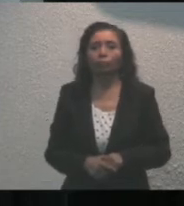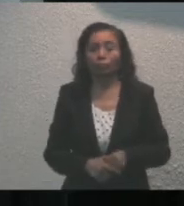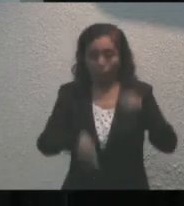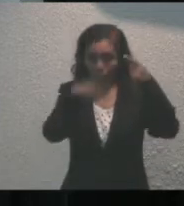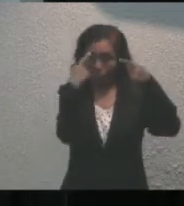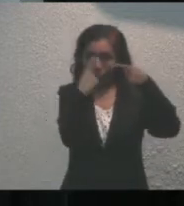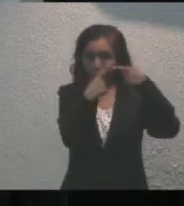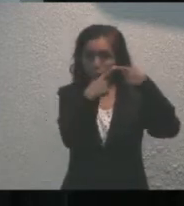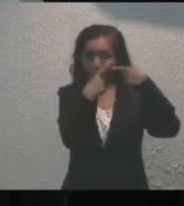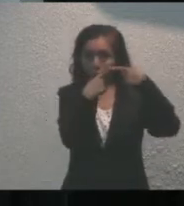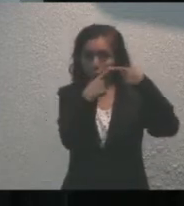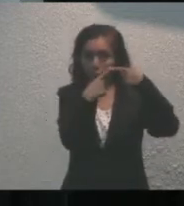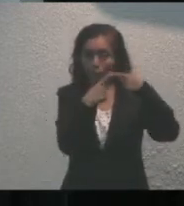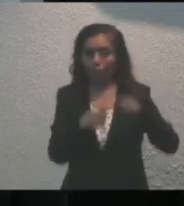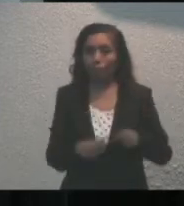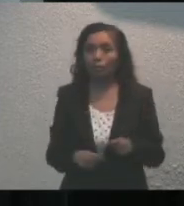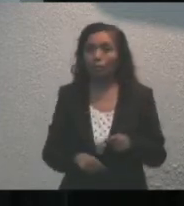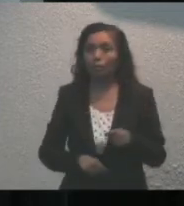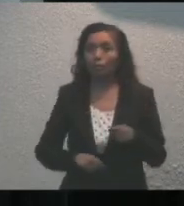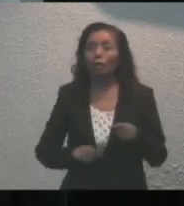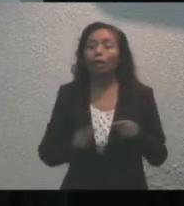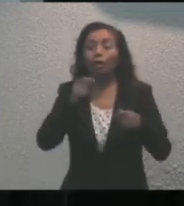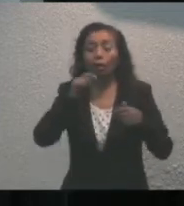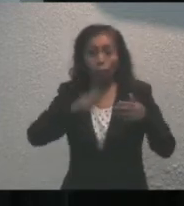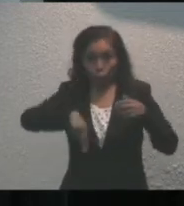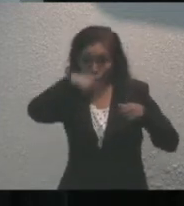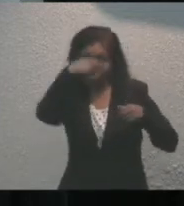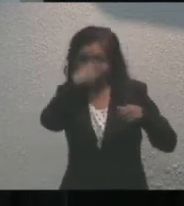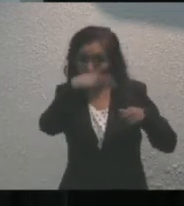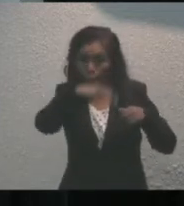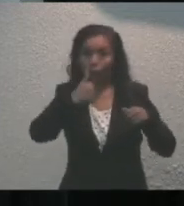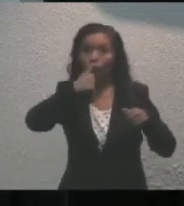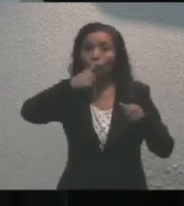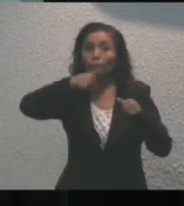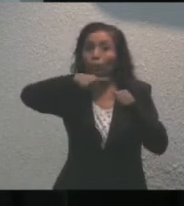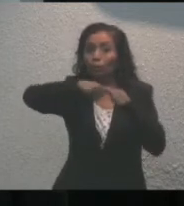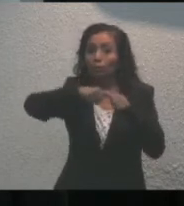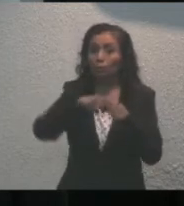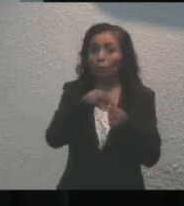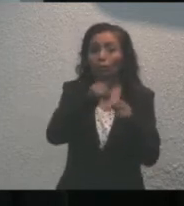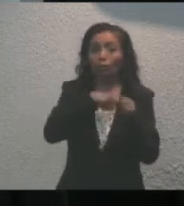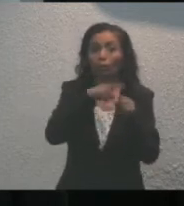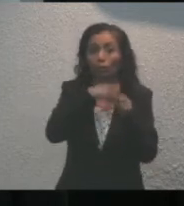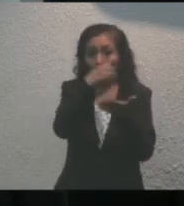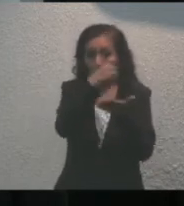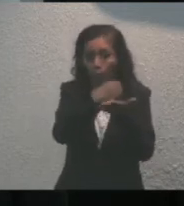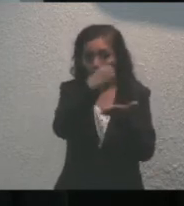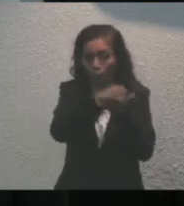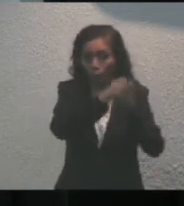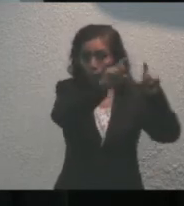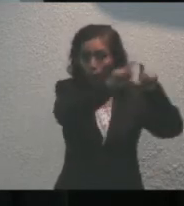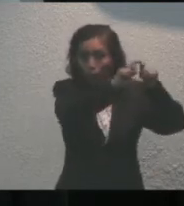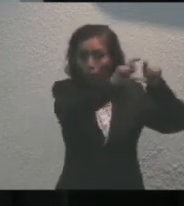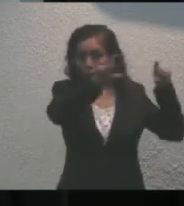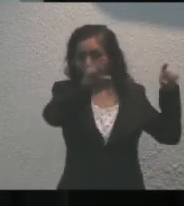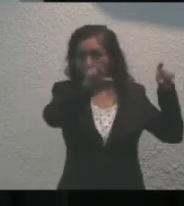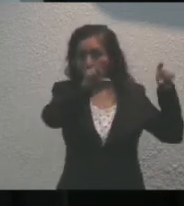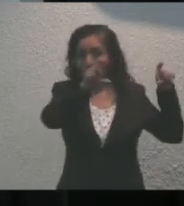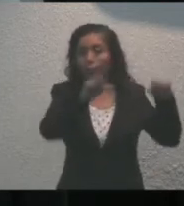Primero, inscríbase con letras doradas en el muro de honor del recinto oficial del